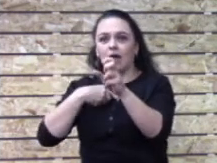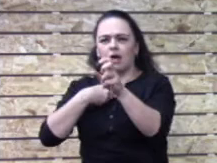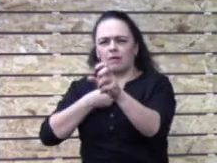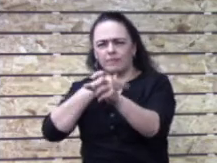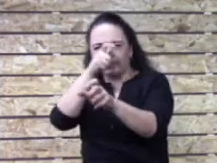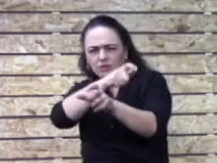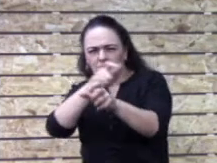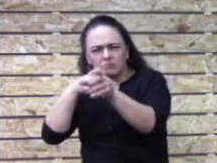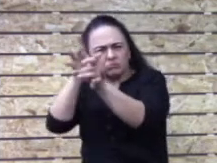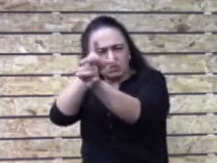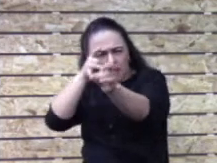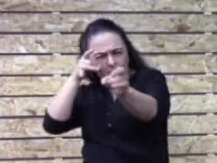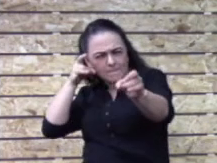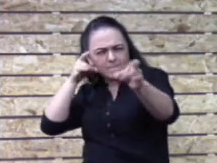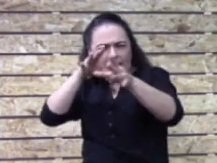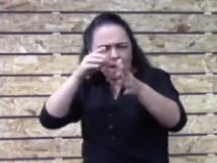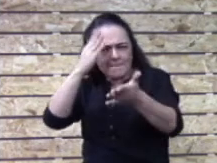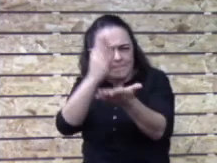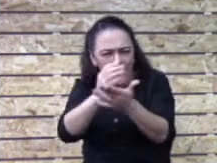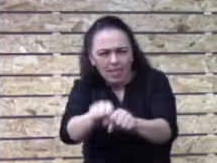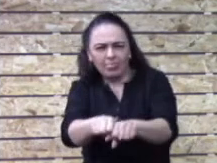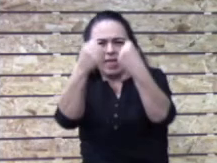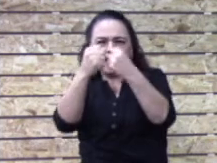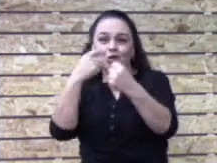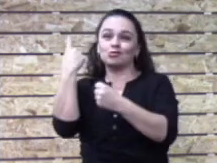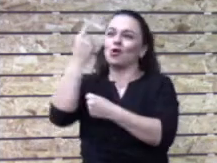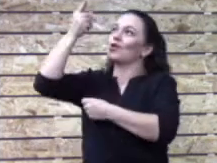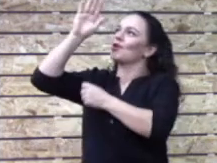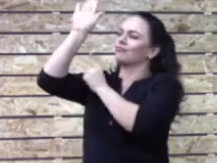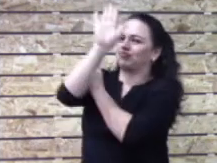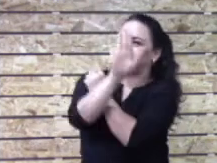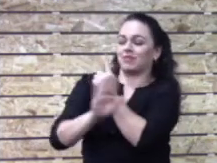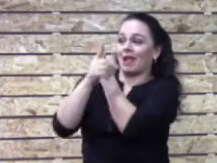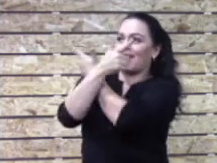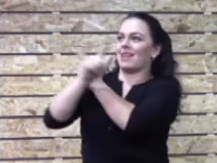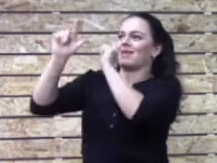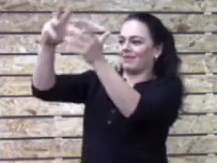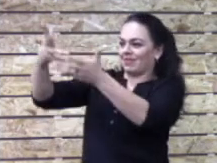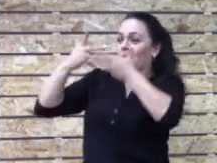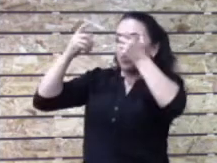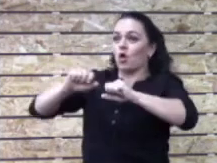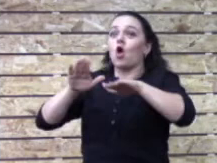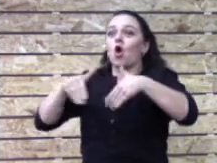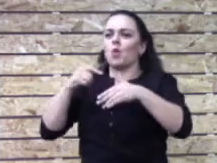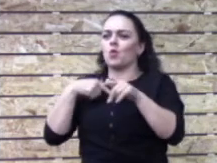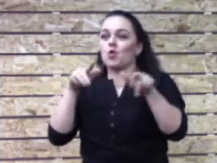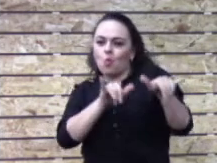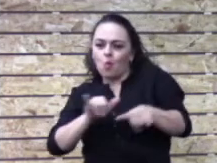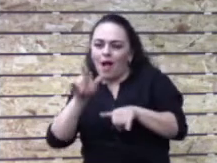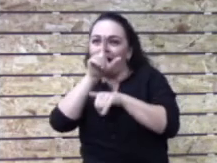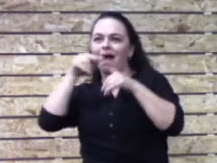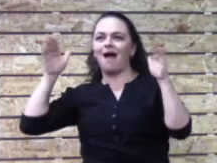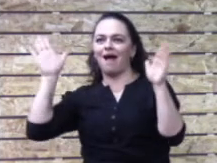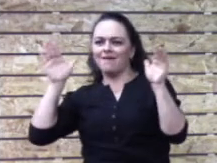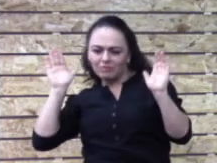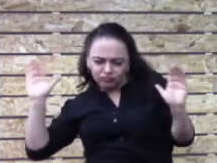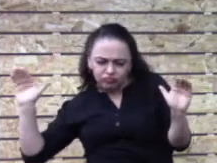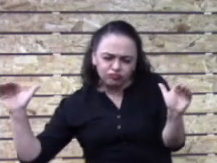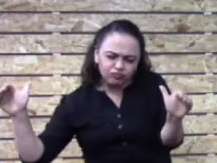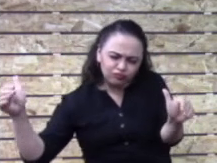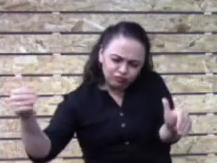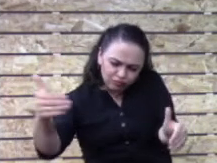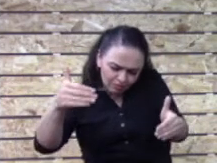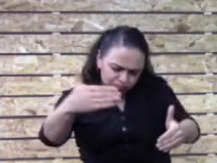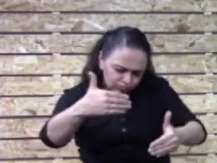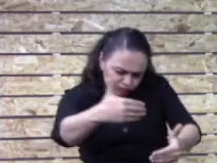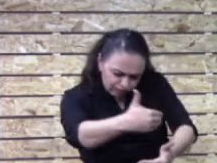de la mortífera plaga, pues te cubrirá con sus plumas y bajo sus alas hallarás refugio. Su